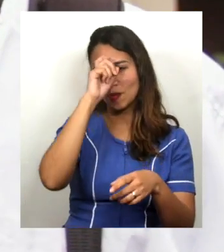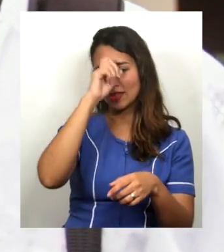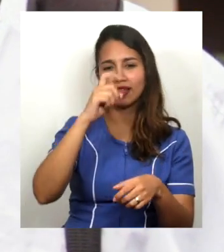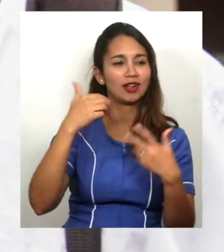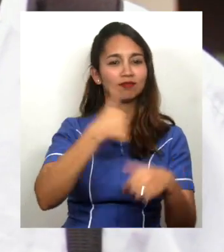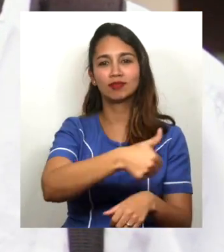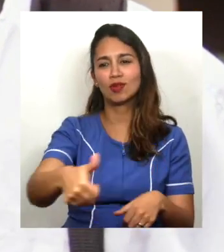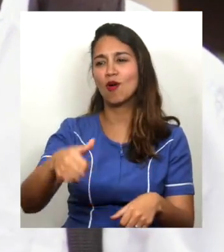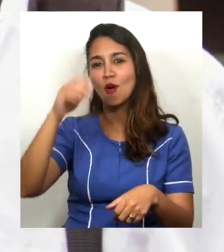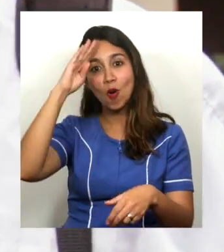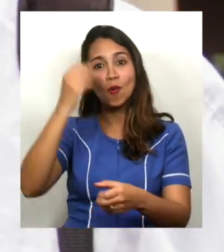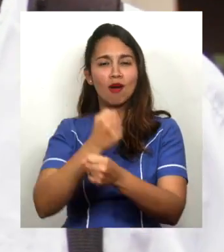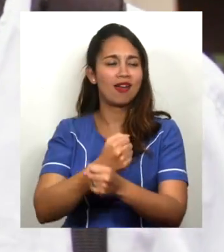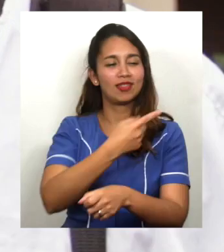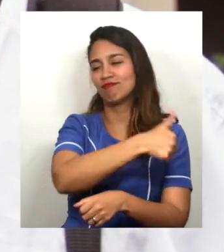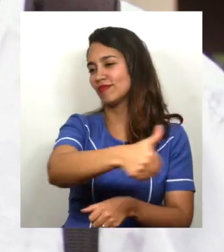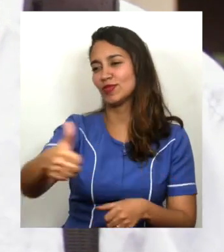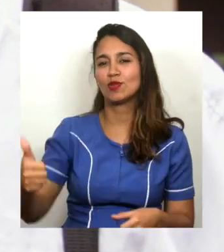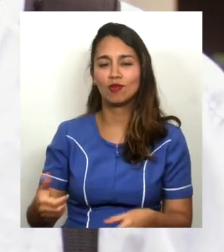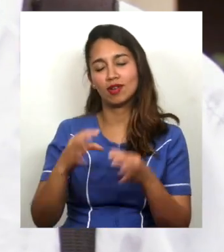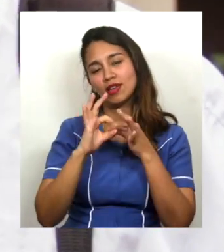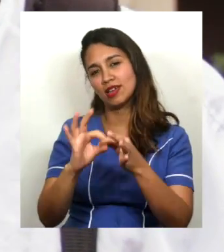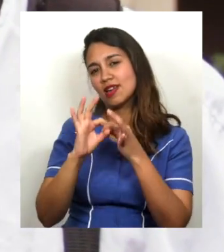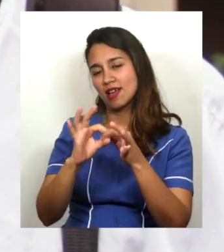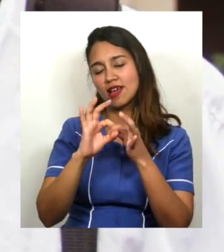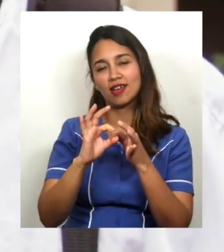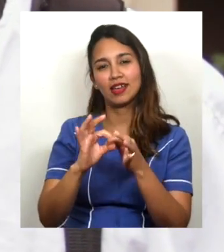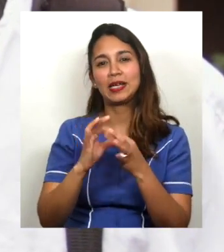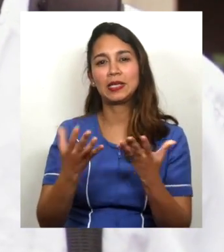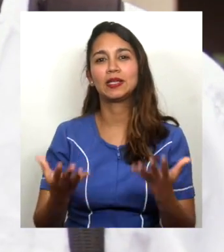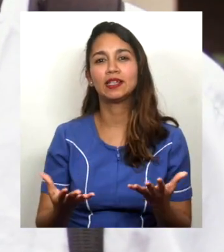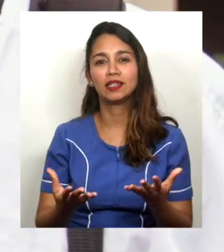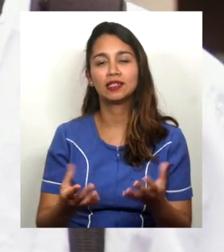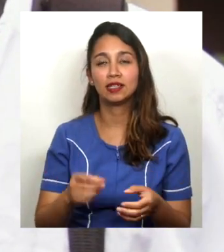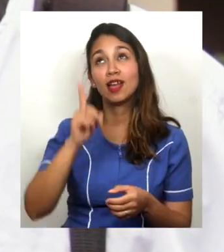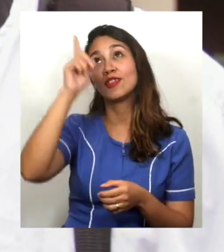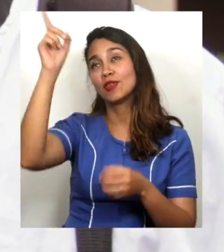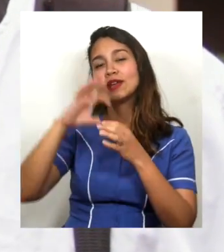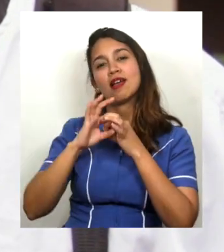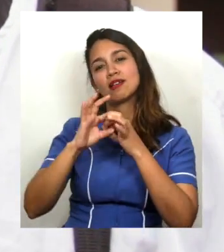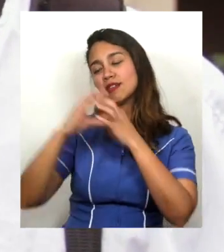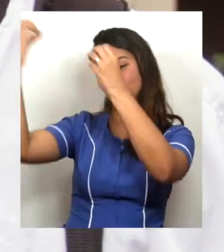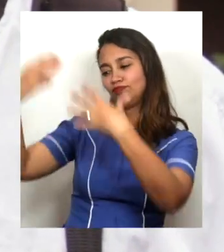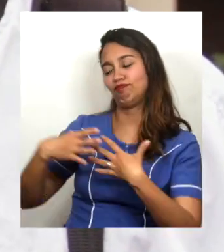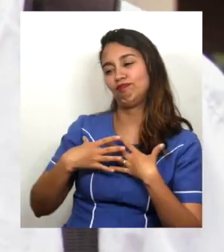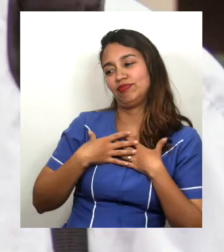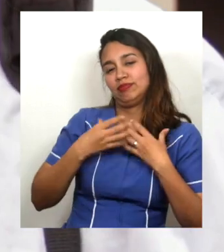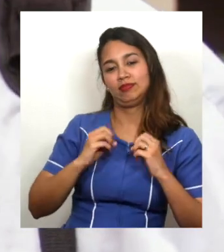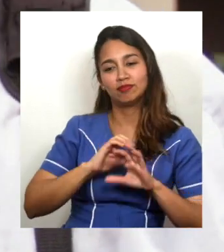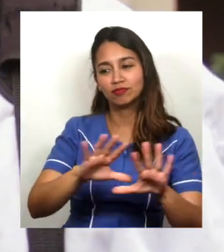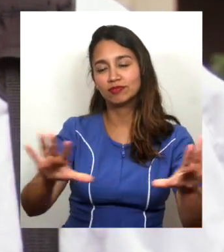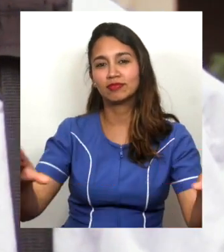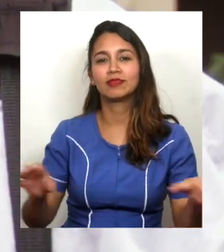humanos, todo el hospital, desde los guardias. Desde los guardias ha sido muy, muy bonita la acogida, así que muchas gracias. Y bueno, agradezco a Dios que